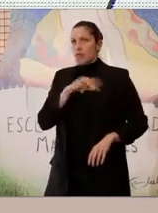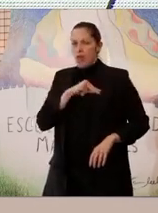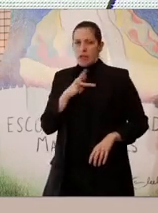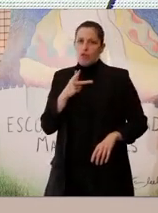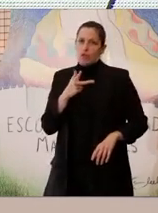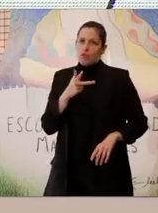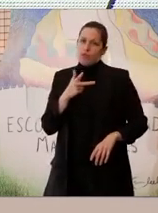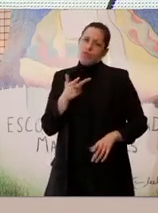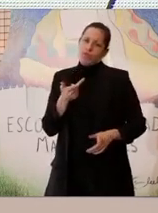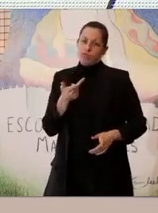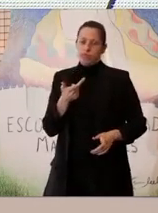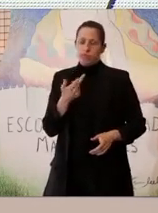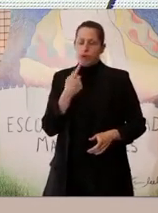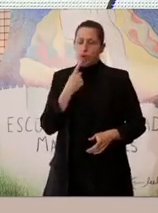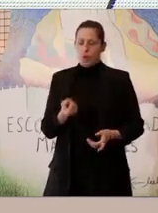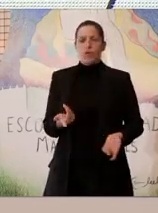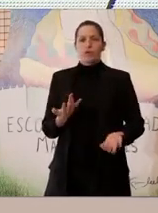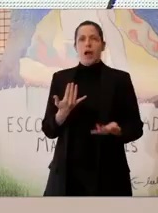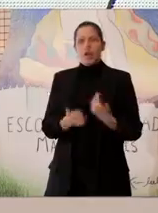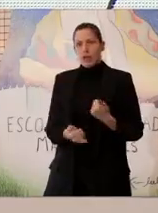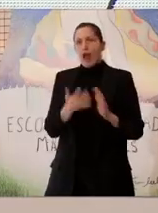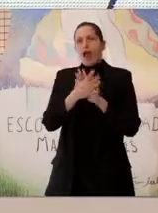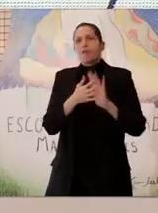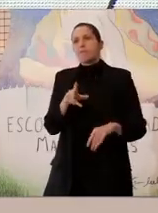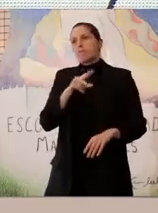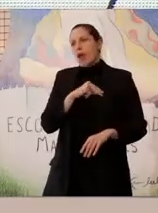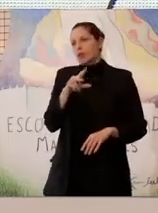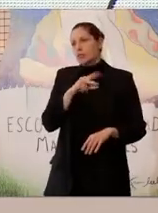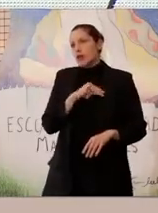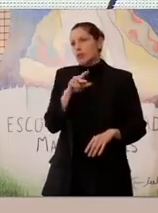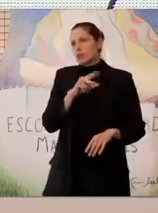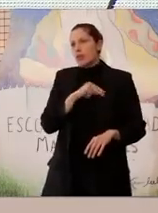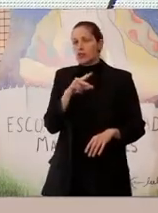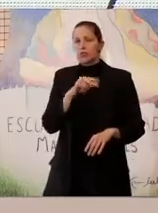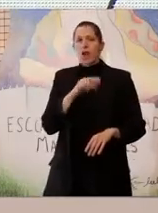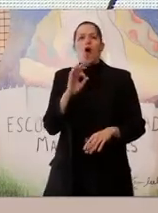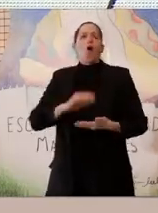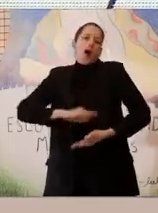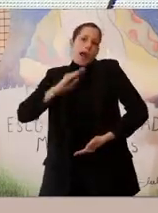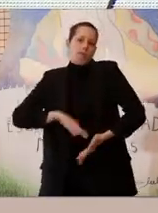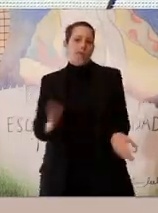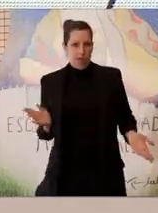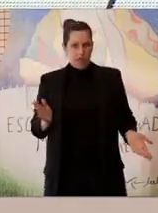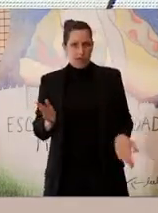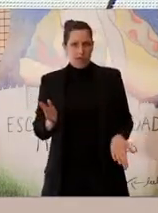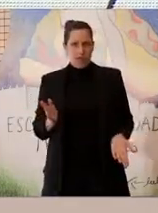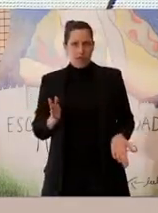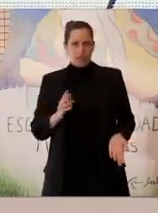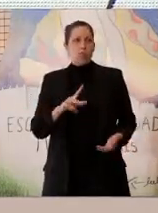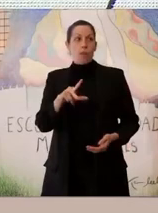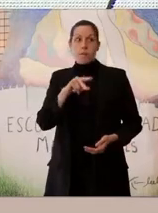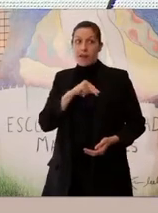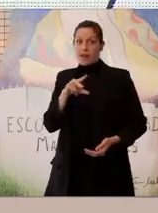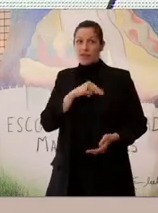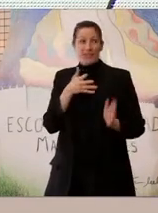de méritos y capacidad, ¿de qué méritos estamos hablando? ¿Del mérito con esa estructura masculinizada a la que estamos